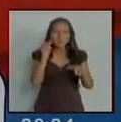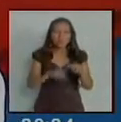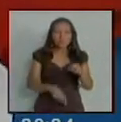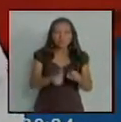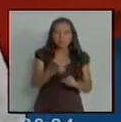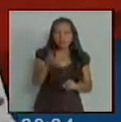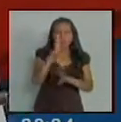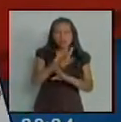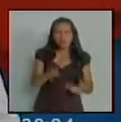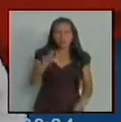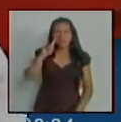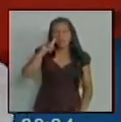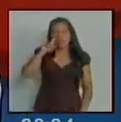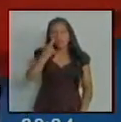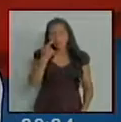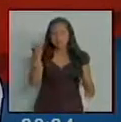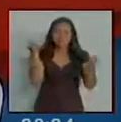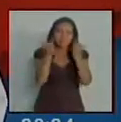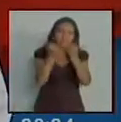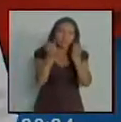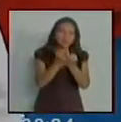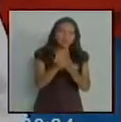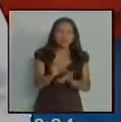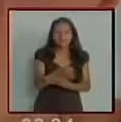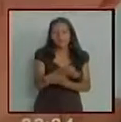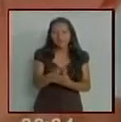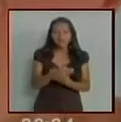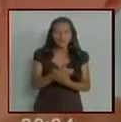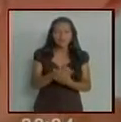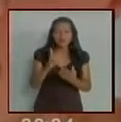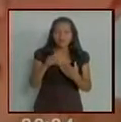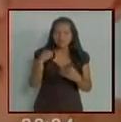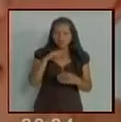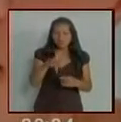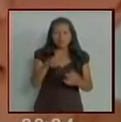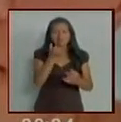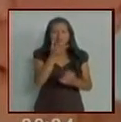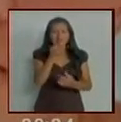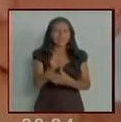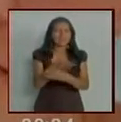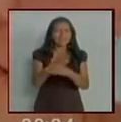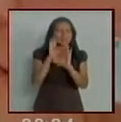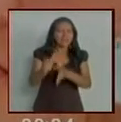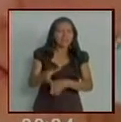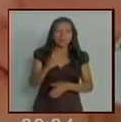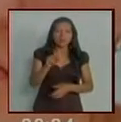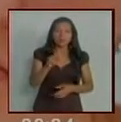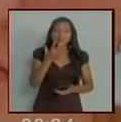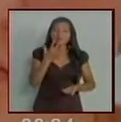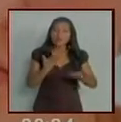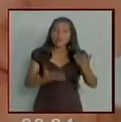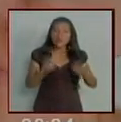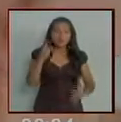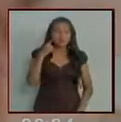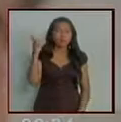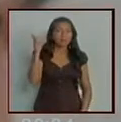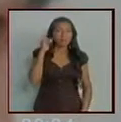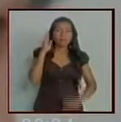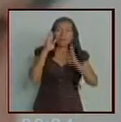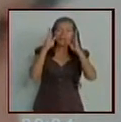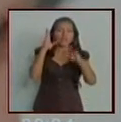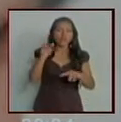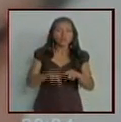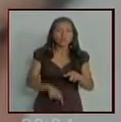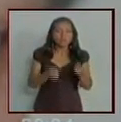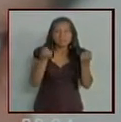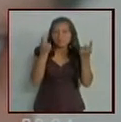que se aburre, que se distrae, que es inquieto, muchas veces lo último que sospechamos es que no está escuchando bien, ¿no? Entonces,